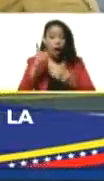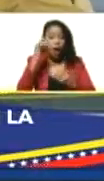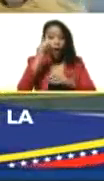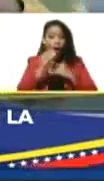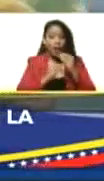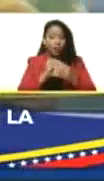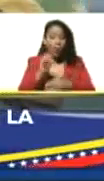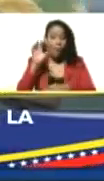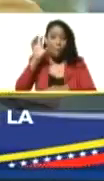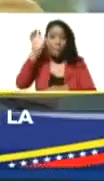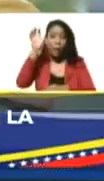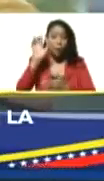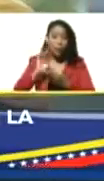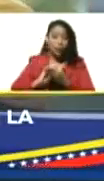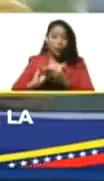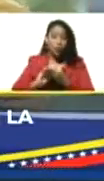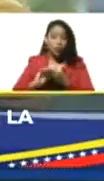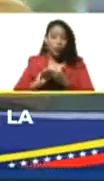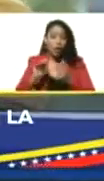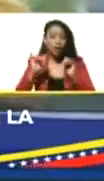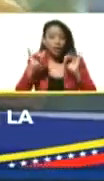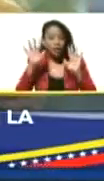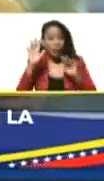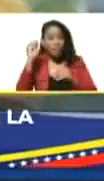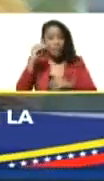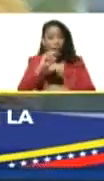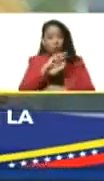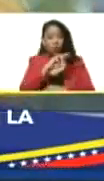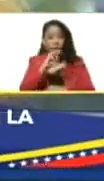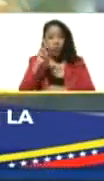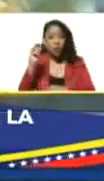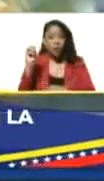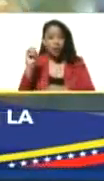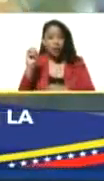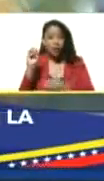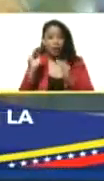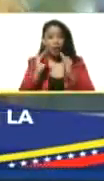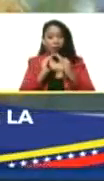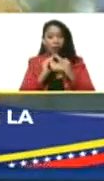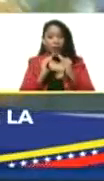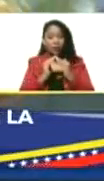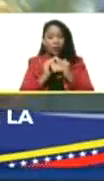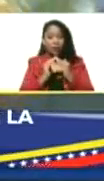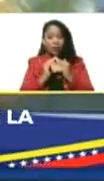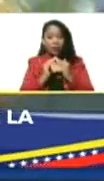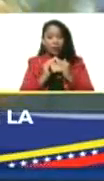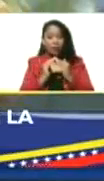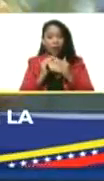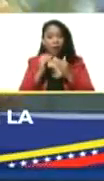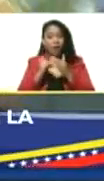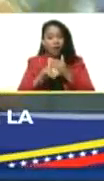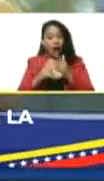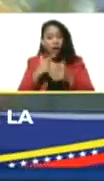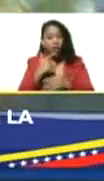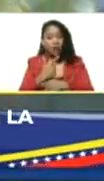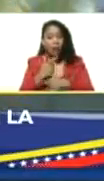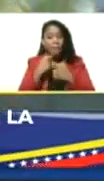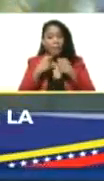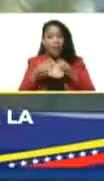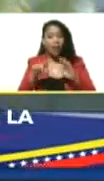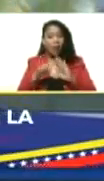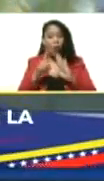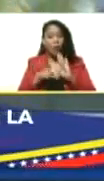de riesgo y quizás van a ser más de 200 viviendas que se van a decretar pérdida